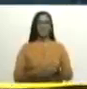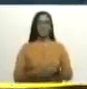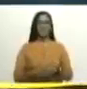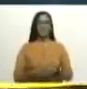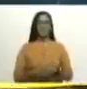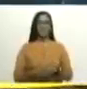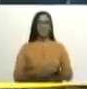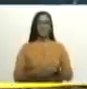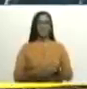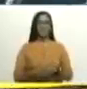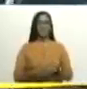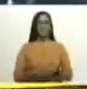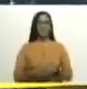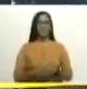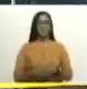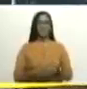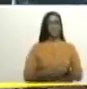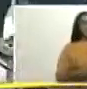asistencia.